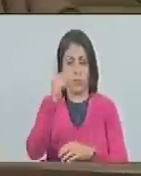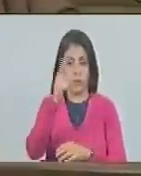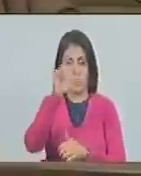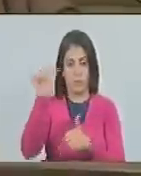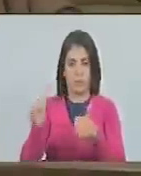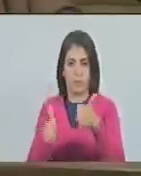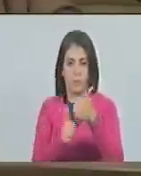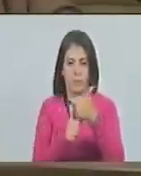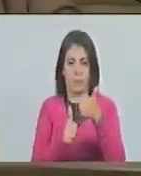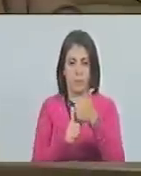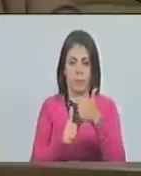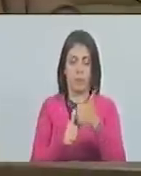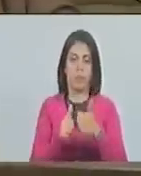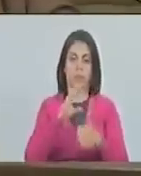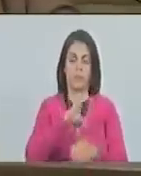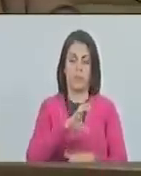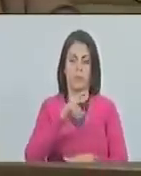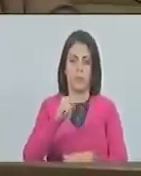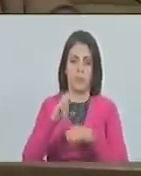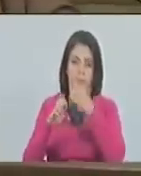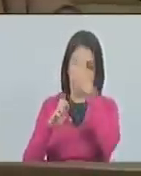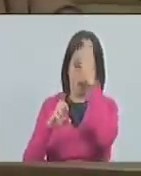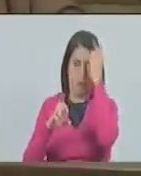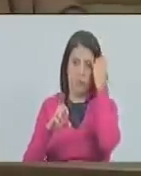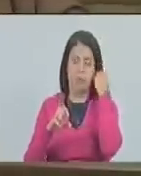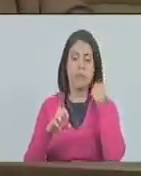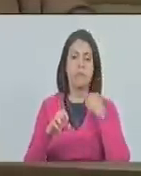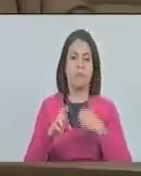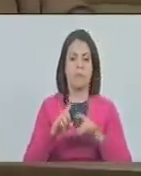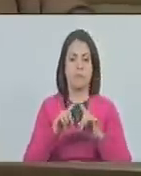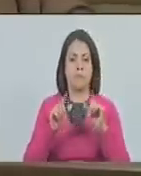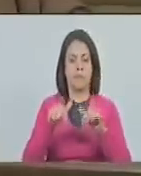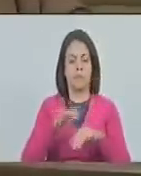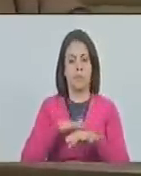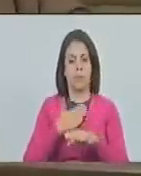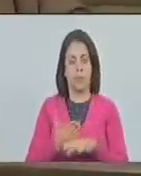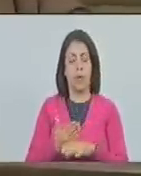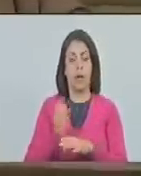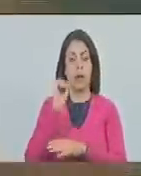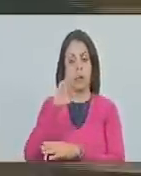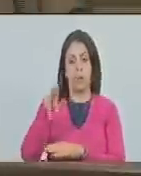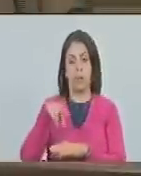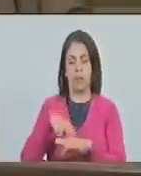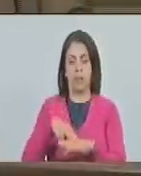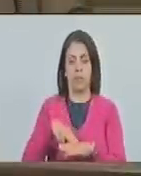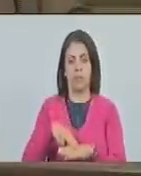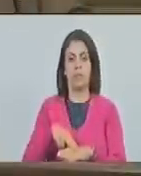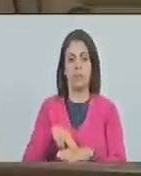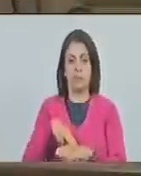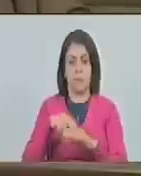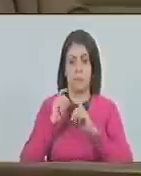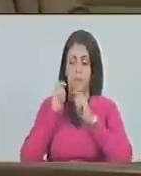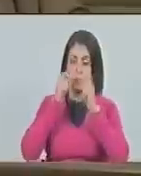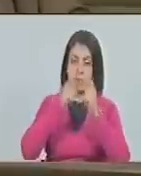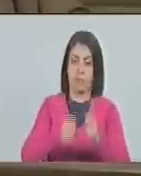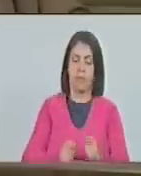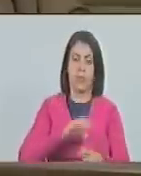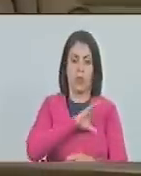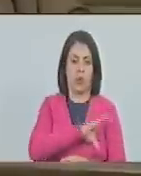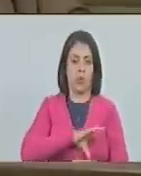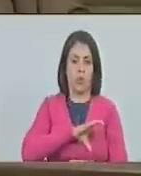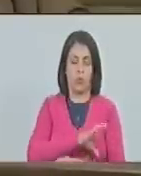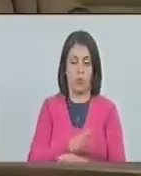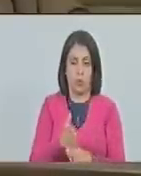principales y suplentes del Consejo Nacional Electoral por parte de la Asamblea Nacional y designación de la